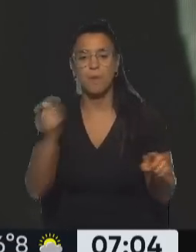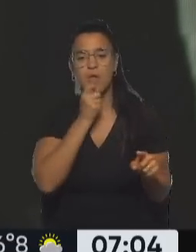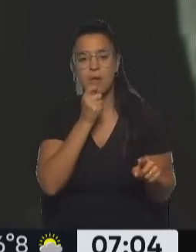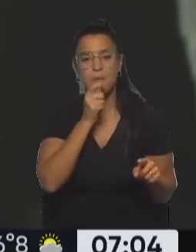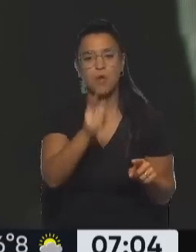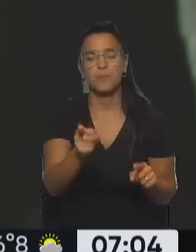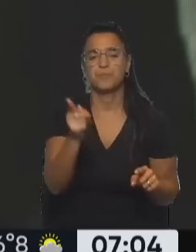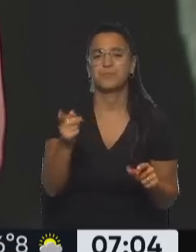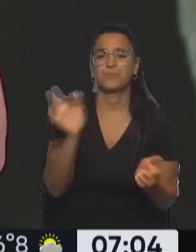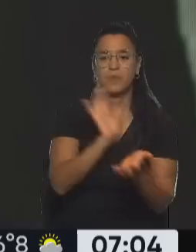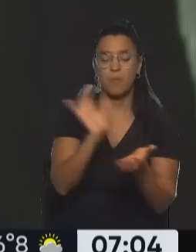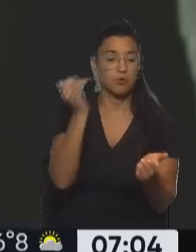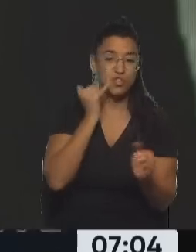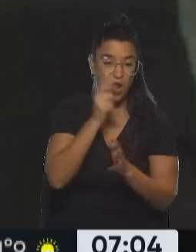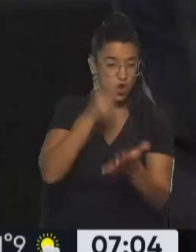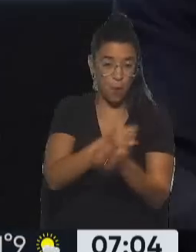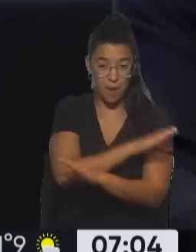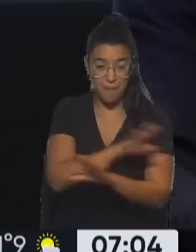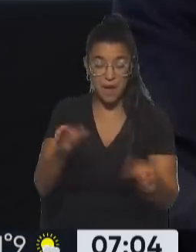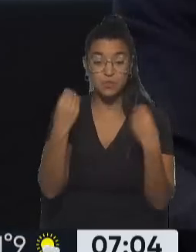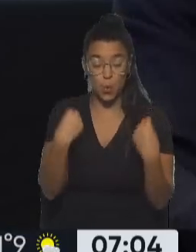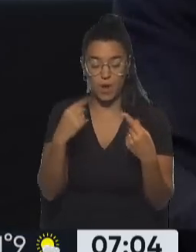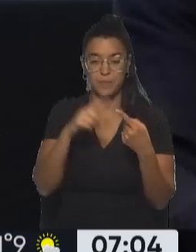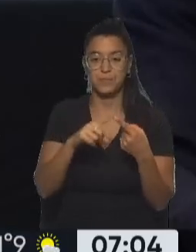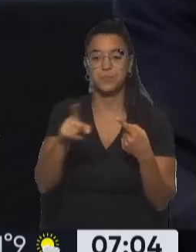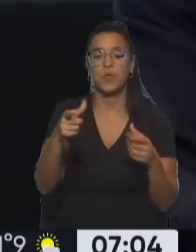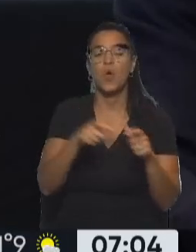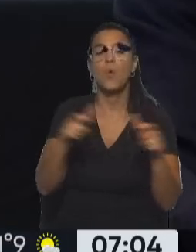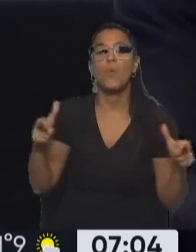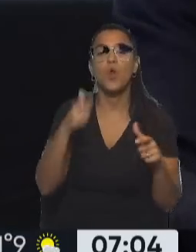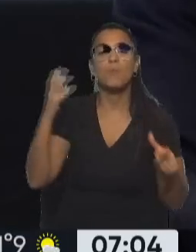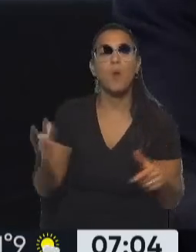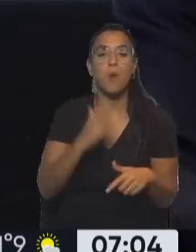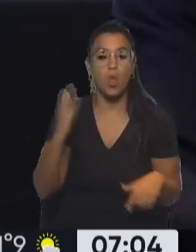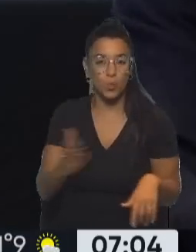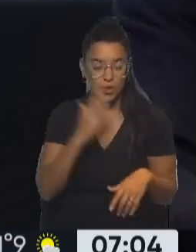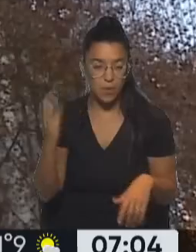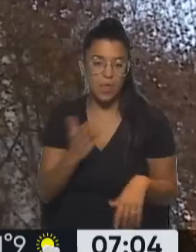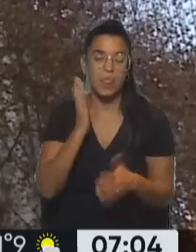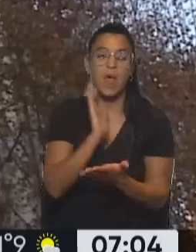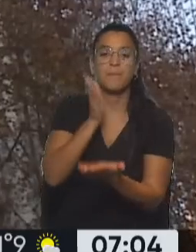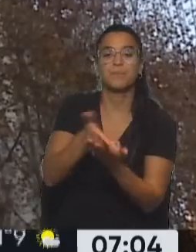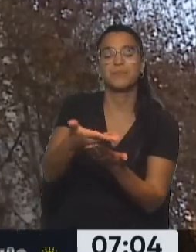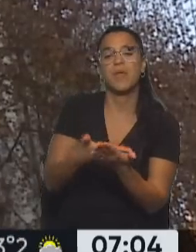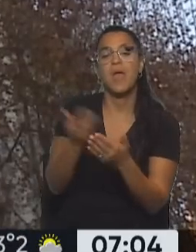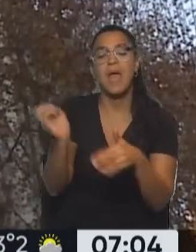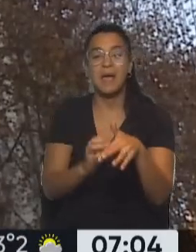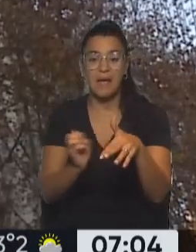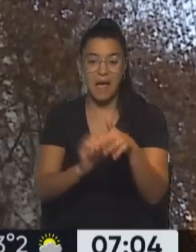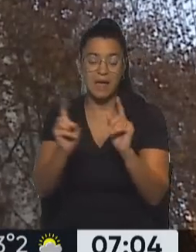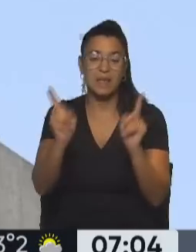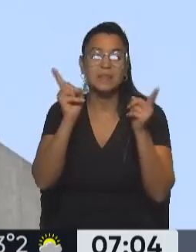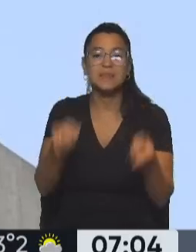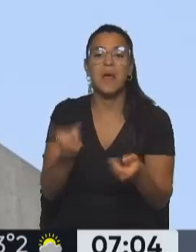ver, los conceptos que ya no van a pagar impuestos son bonos por productividad, fallos de caja y conceptos de